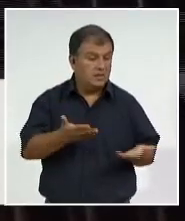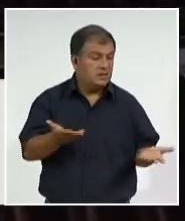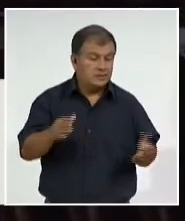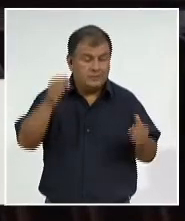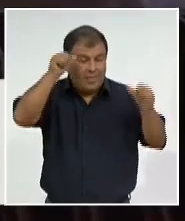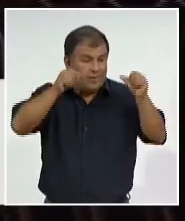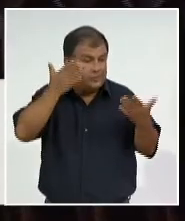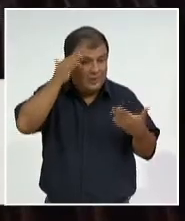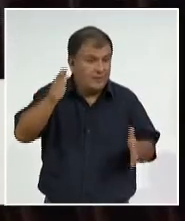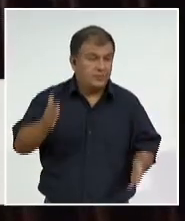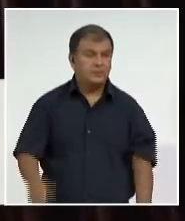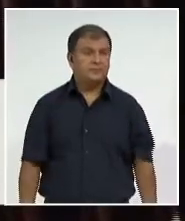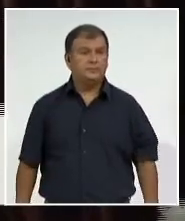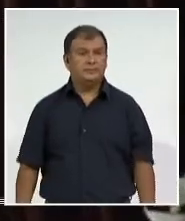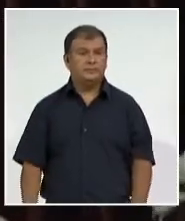incierto